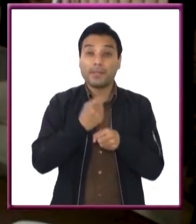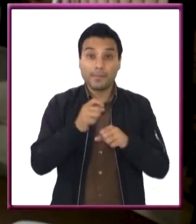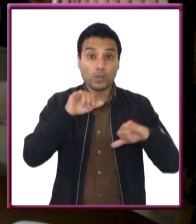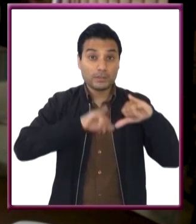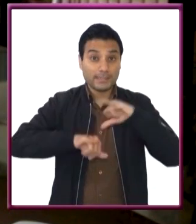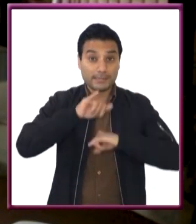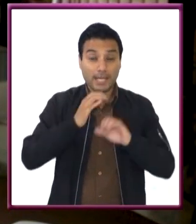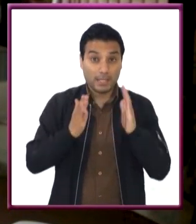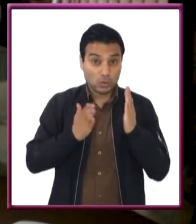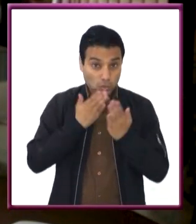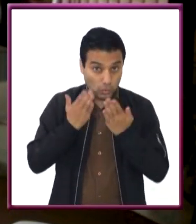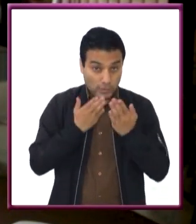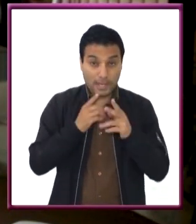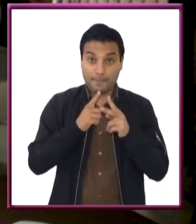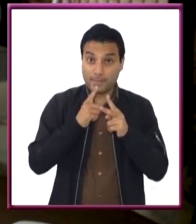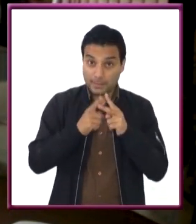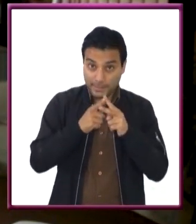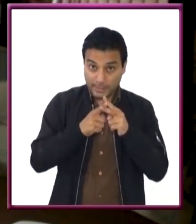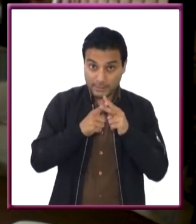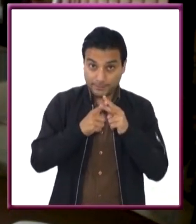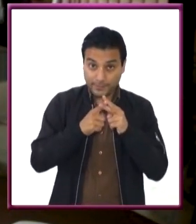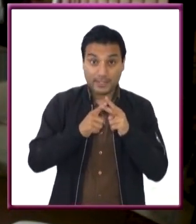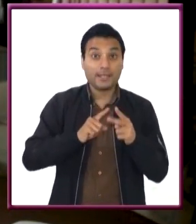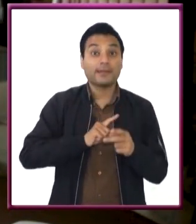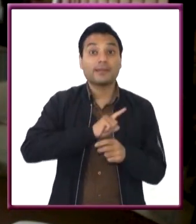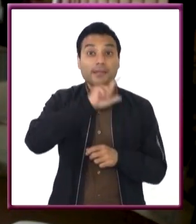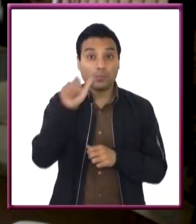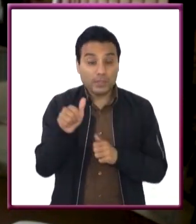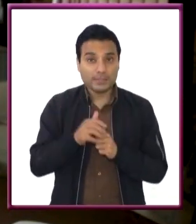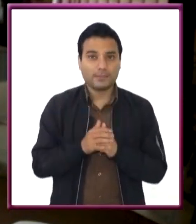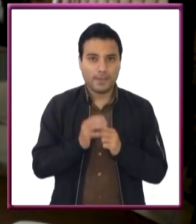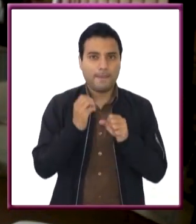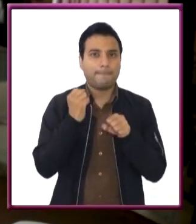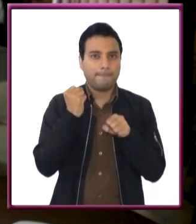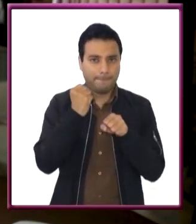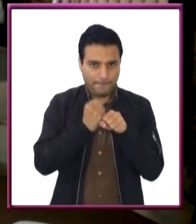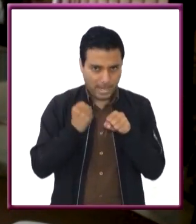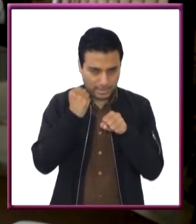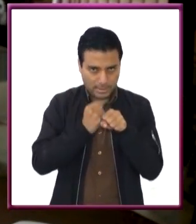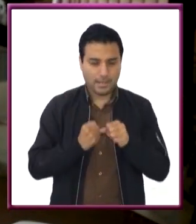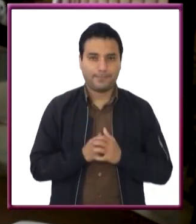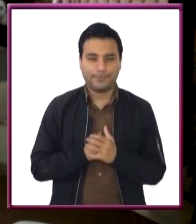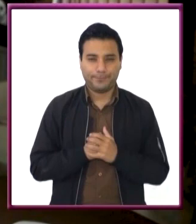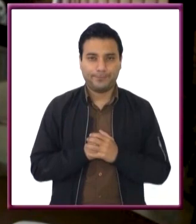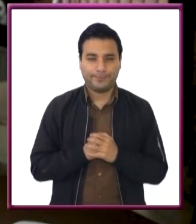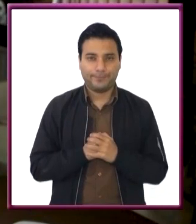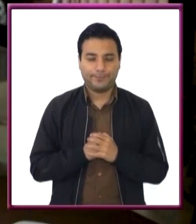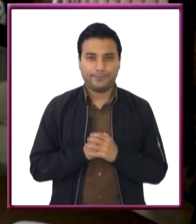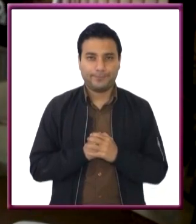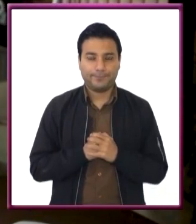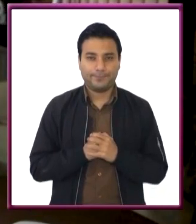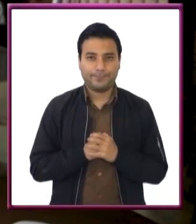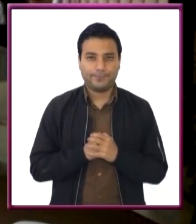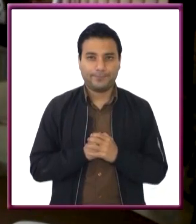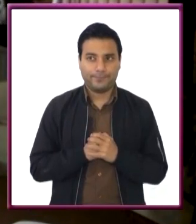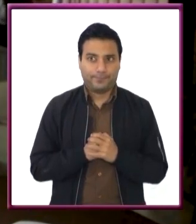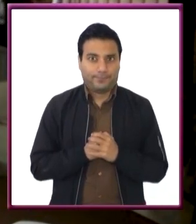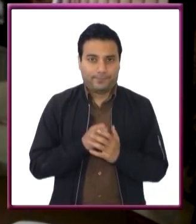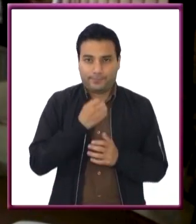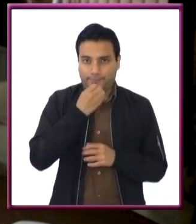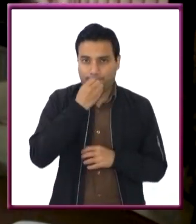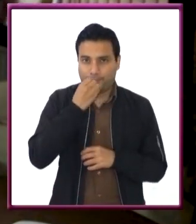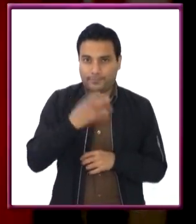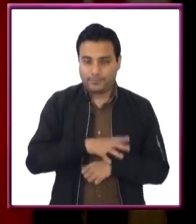la ciencia, las matemáticas, y sigue después la práctica nacida de estas.